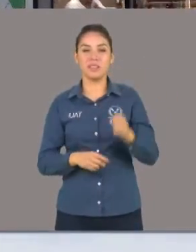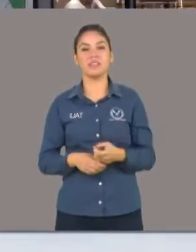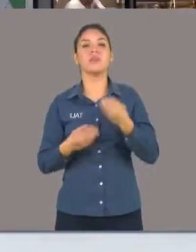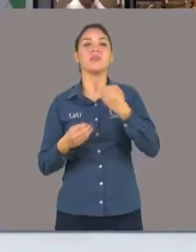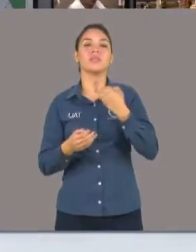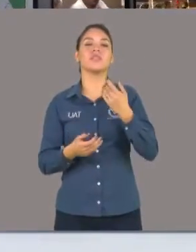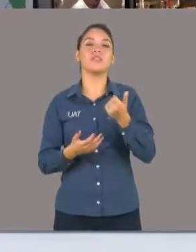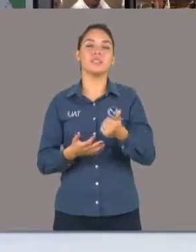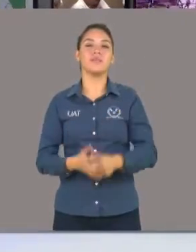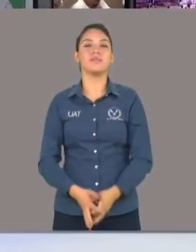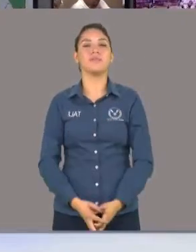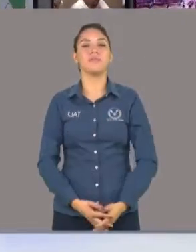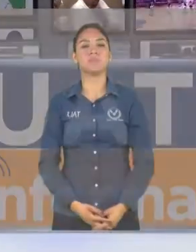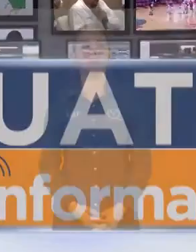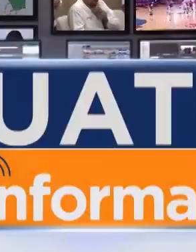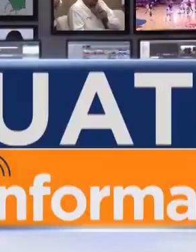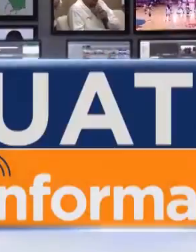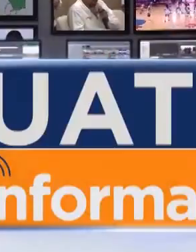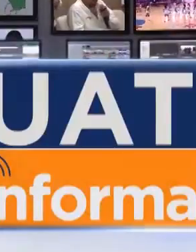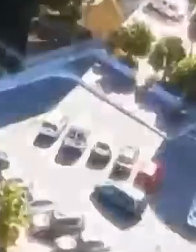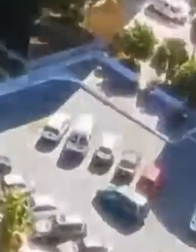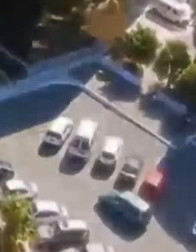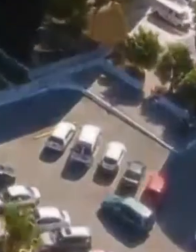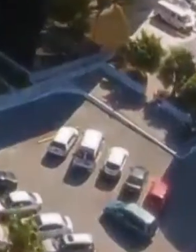universitarias. Que tenga una excelente semana.